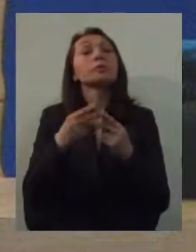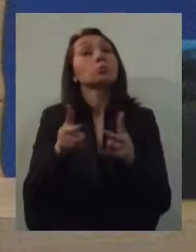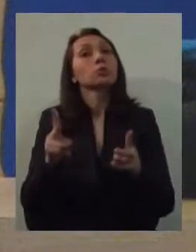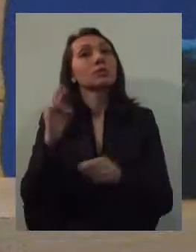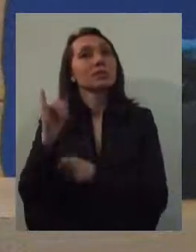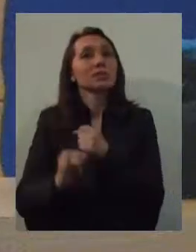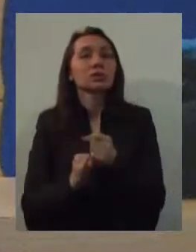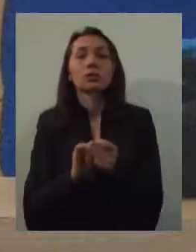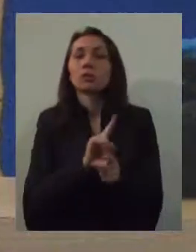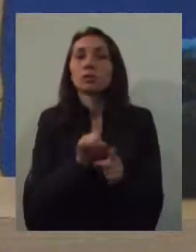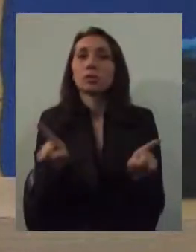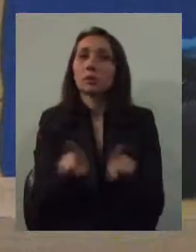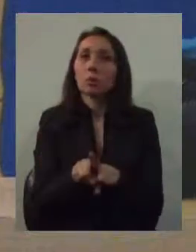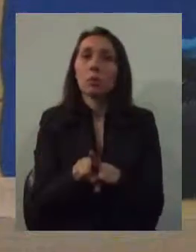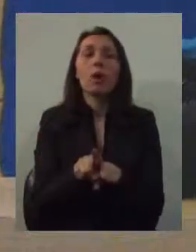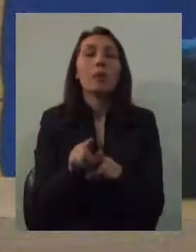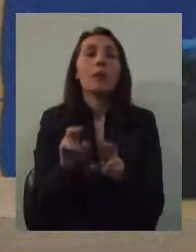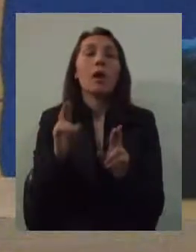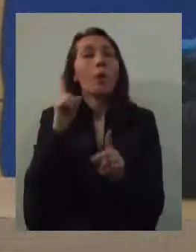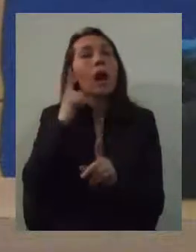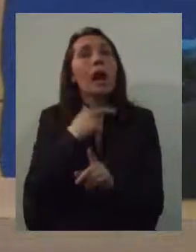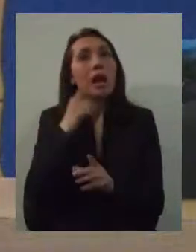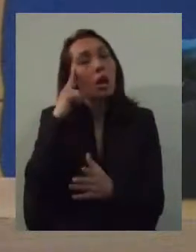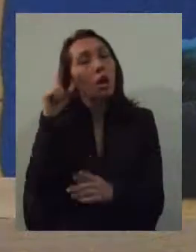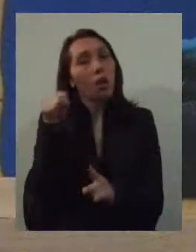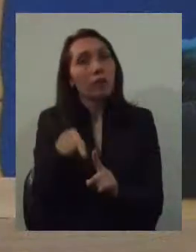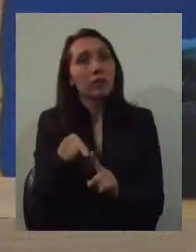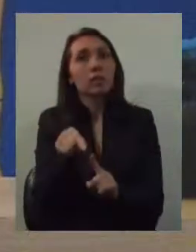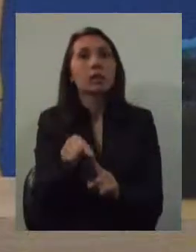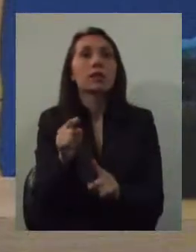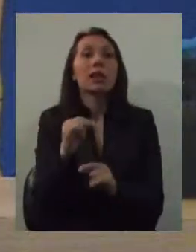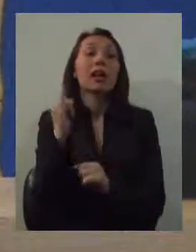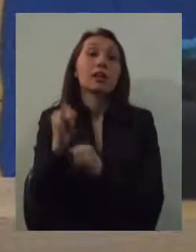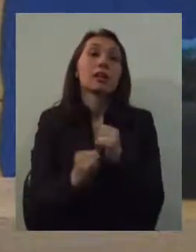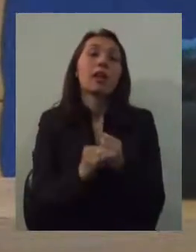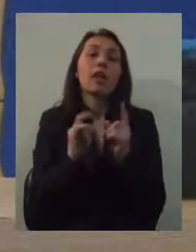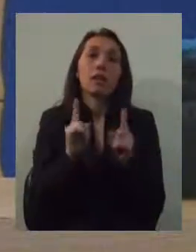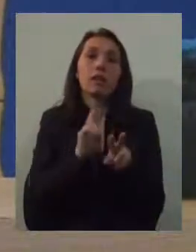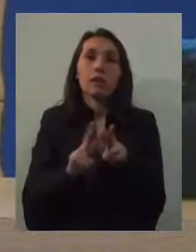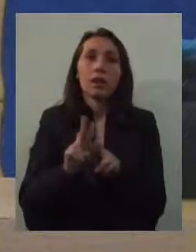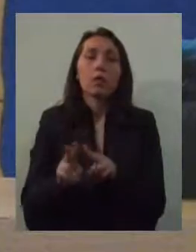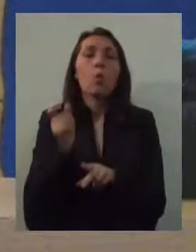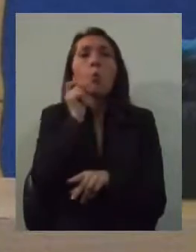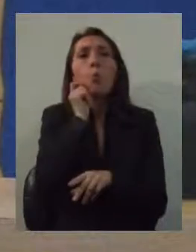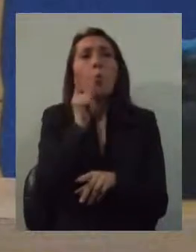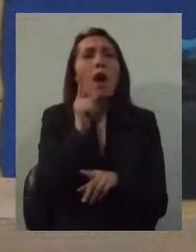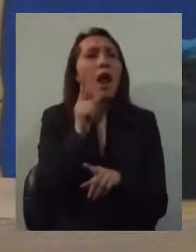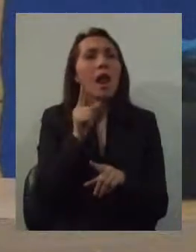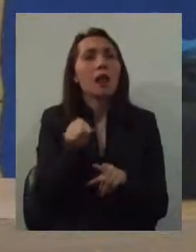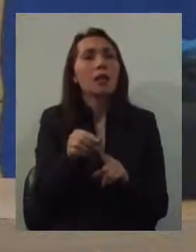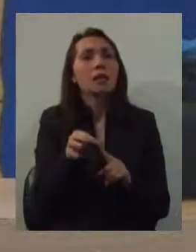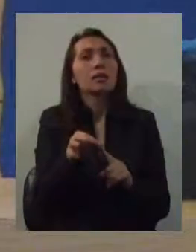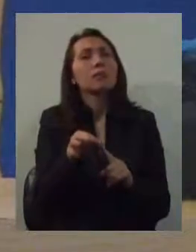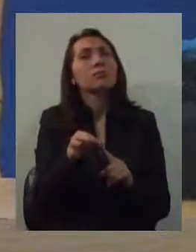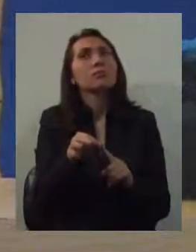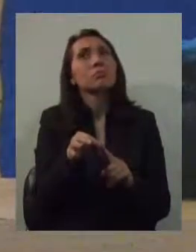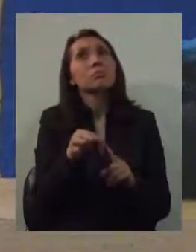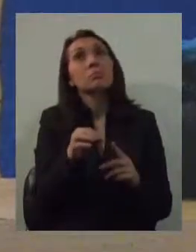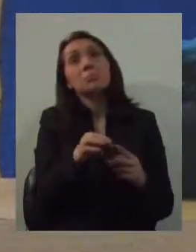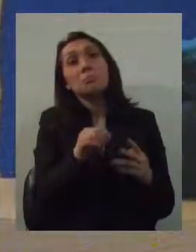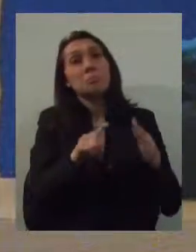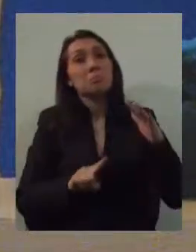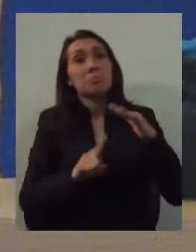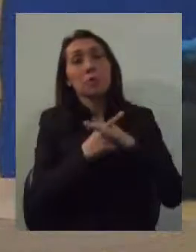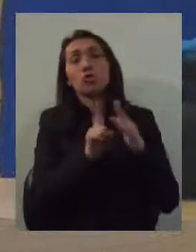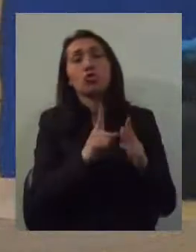internacional a los fines internacionales. Hay que elaborar, esto hay que ponerse de acuerdo, acerca de cuáles son los principios. Yo no pretendo que Chile y Argentina se